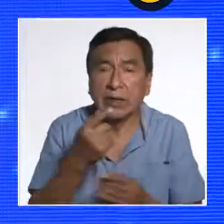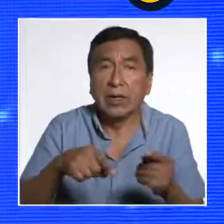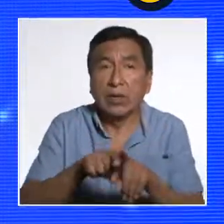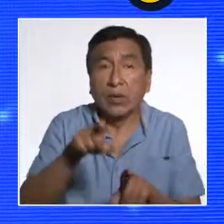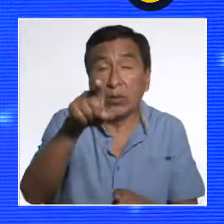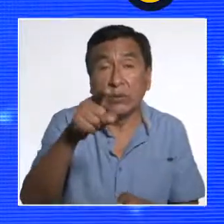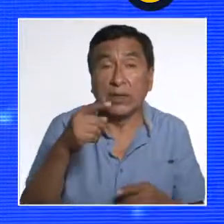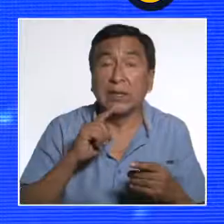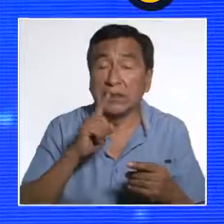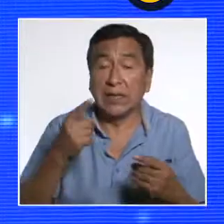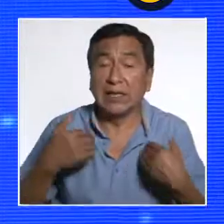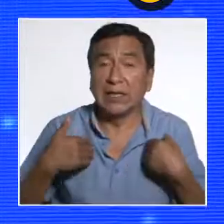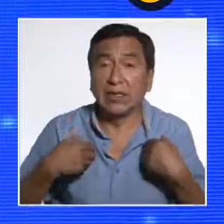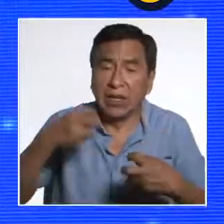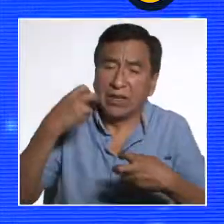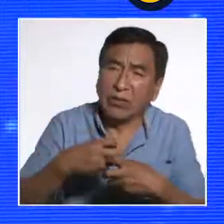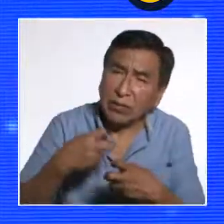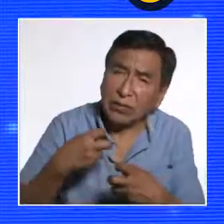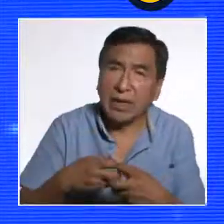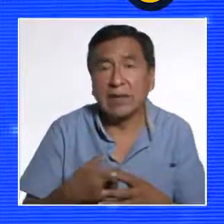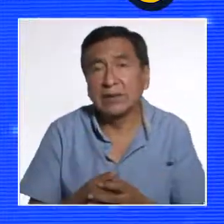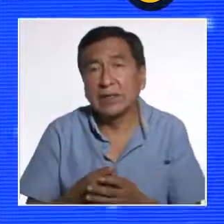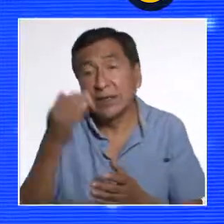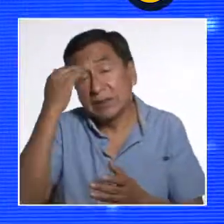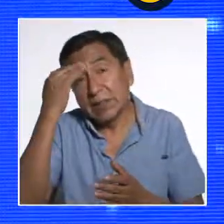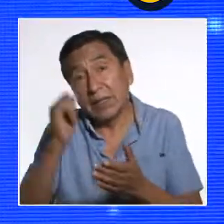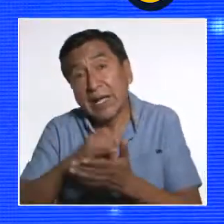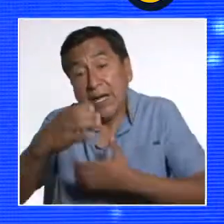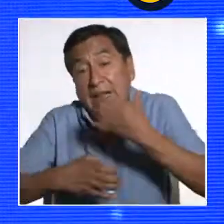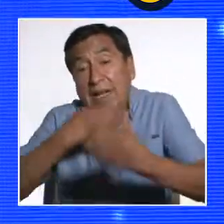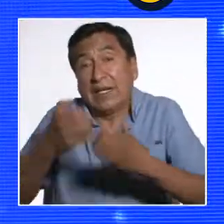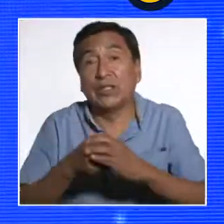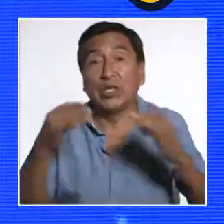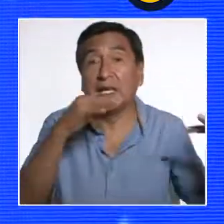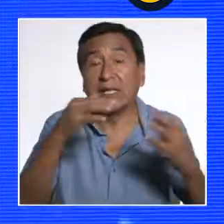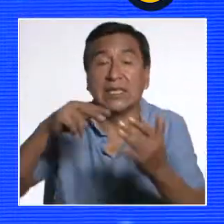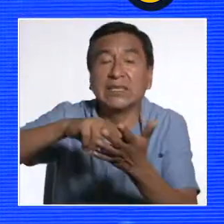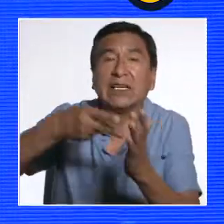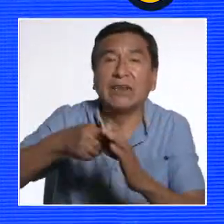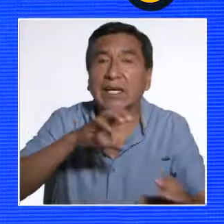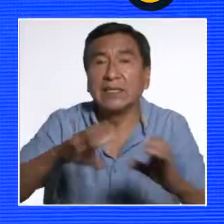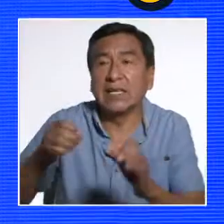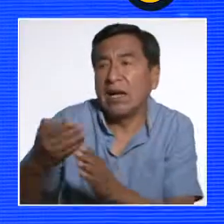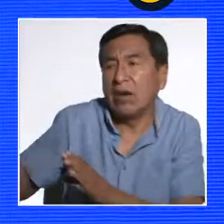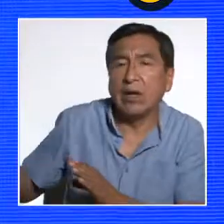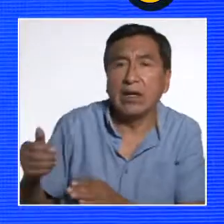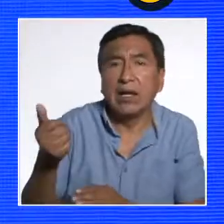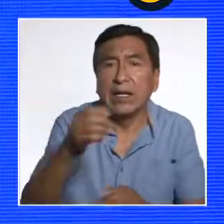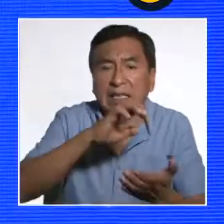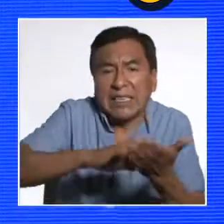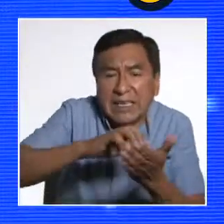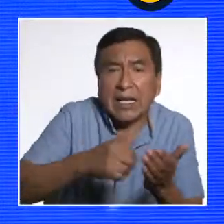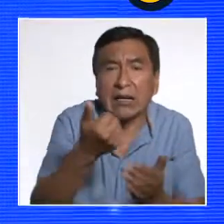está pasando dificultades, ¿sabe que el grito de guerra significa hacer a un lado, quitar algo